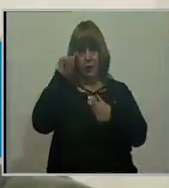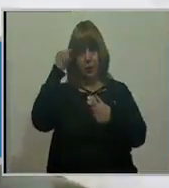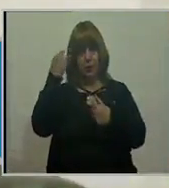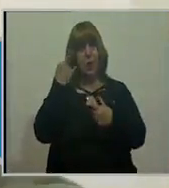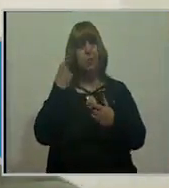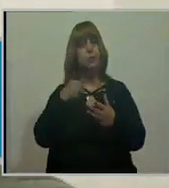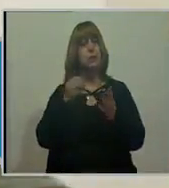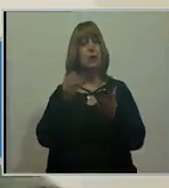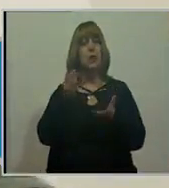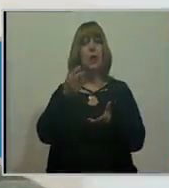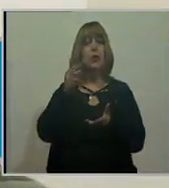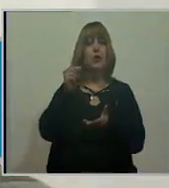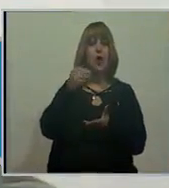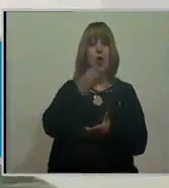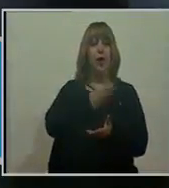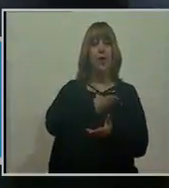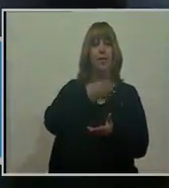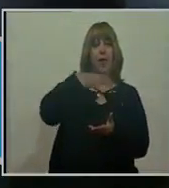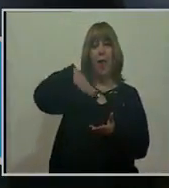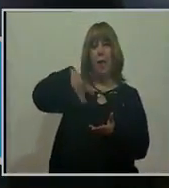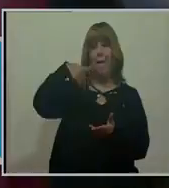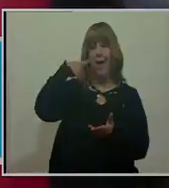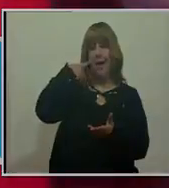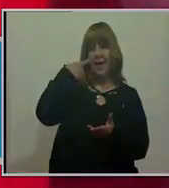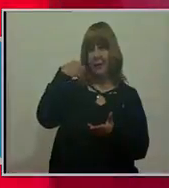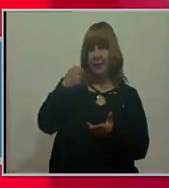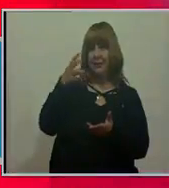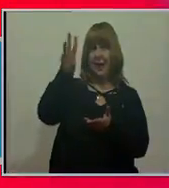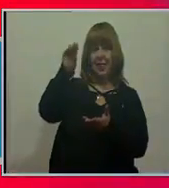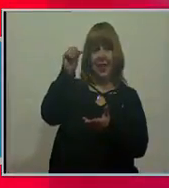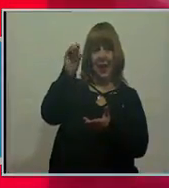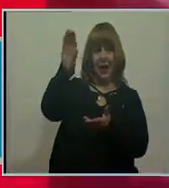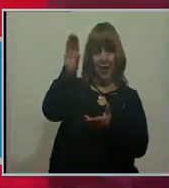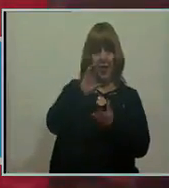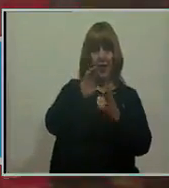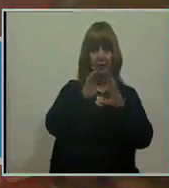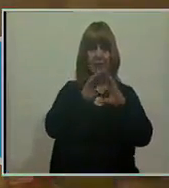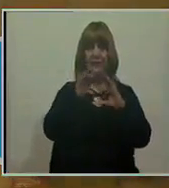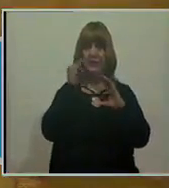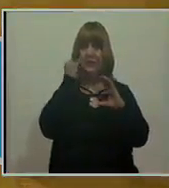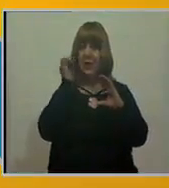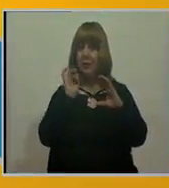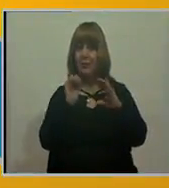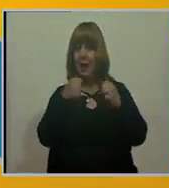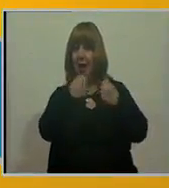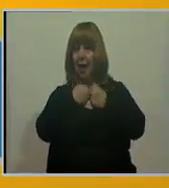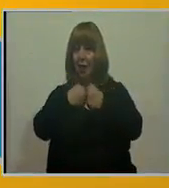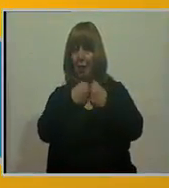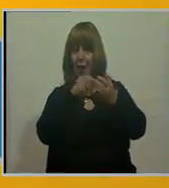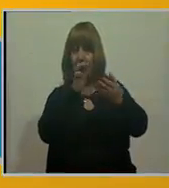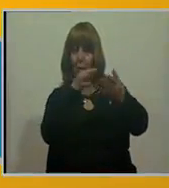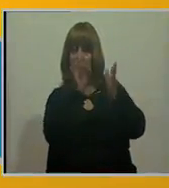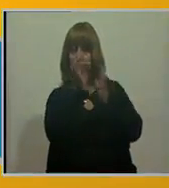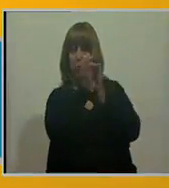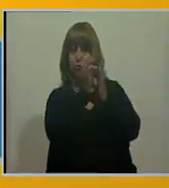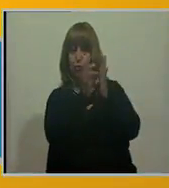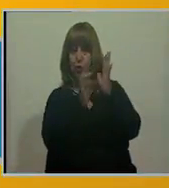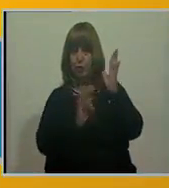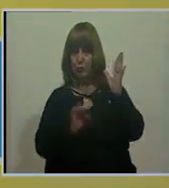definió el monto del crédito, se espera el anuncio oficial. Macri podría reunirse con Lagarde durante la cumbre del